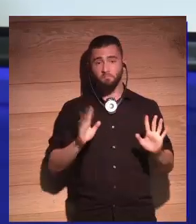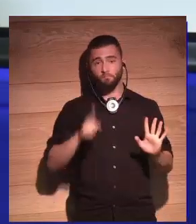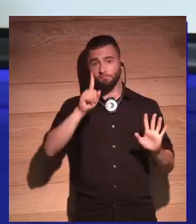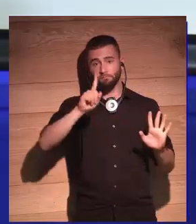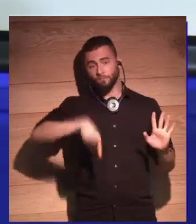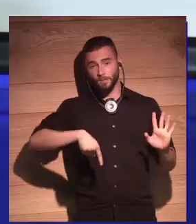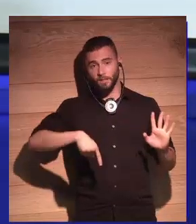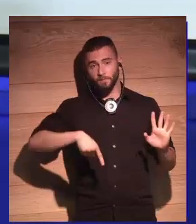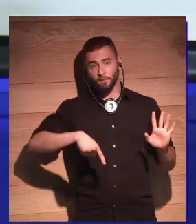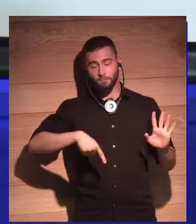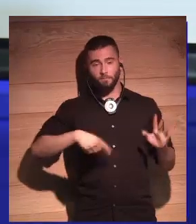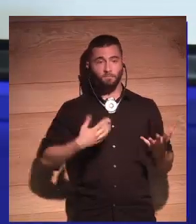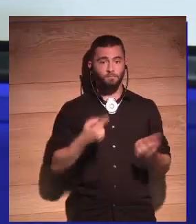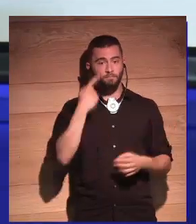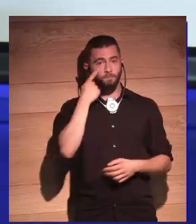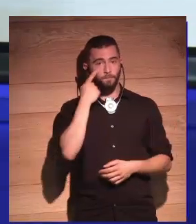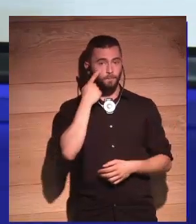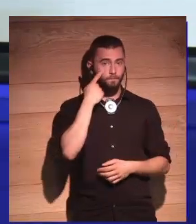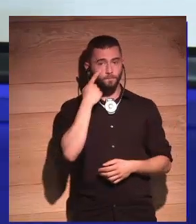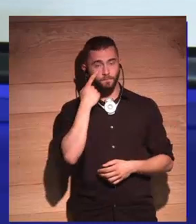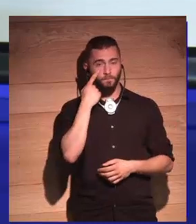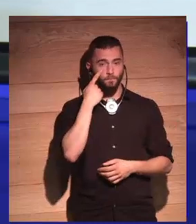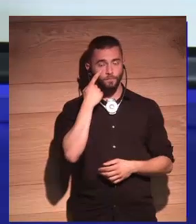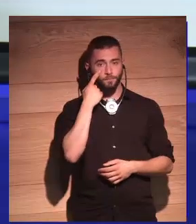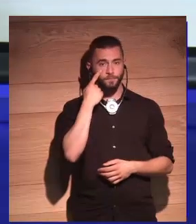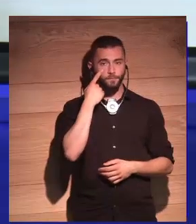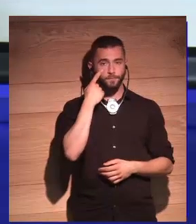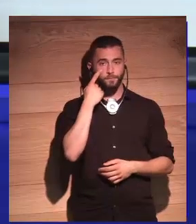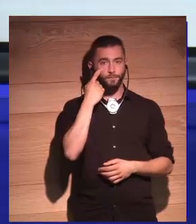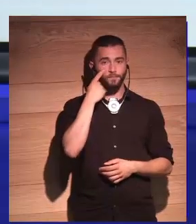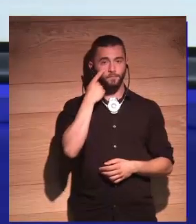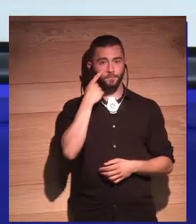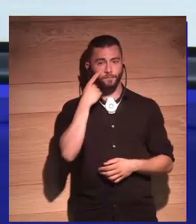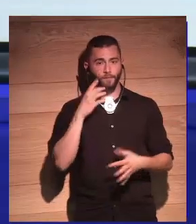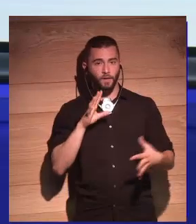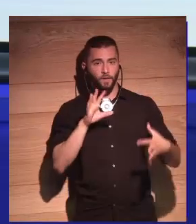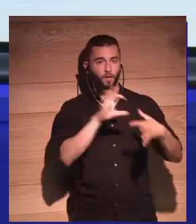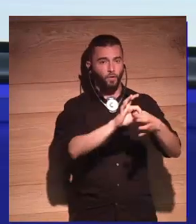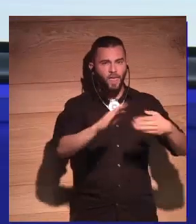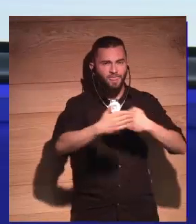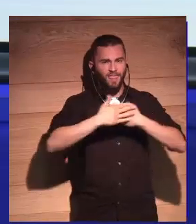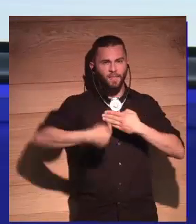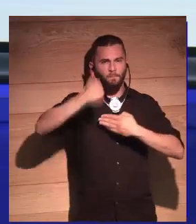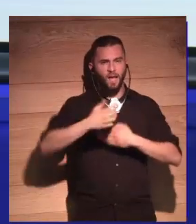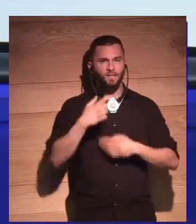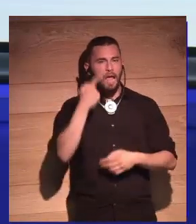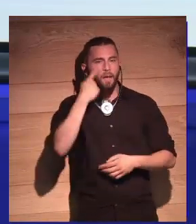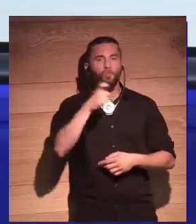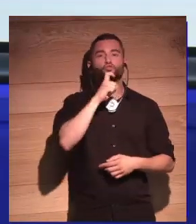estamos viendo cómo podemos establecer conexiones todavía más cerradas. Es decir, por ejemplo, el